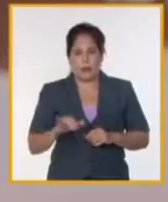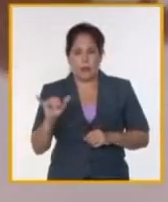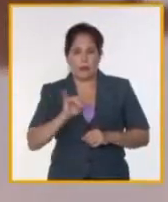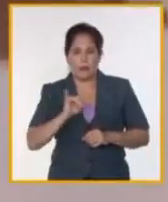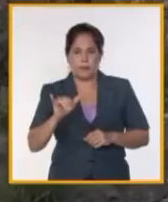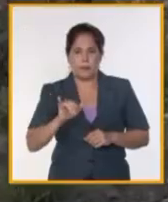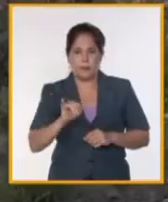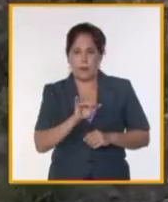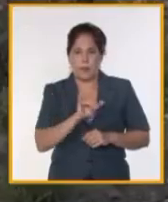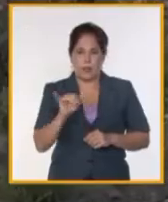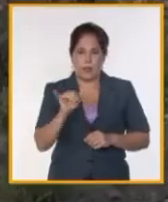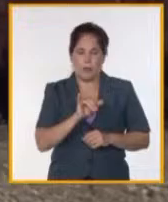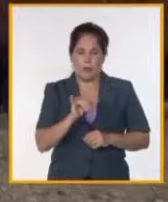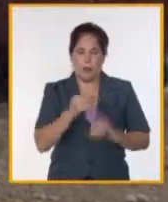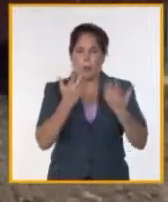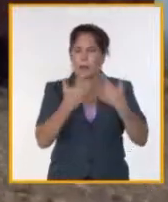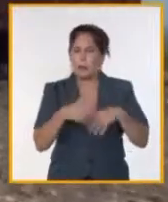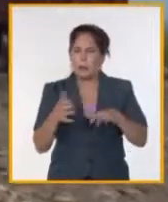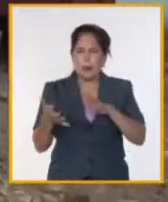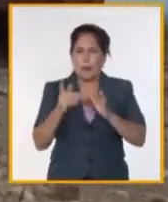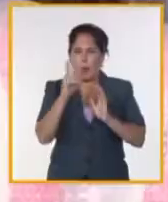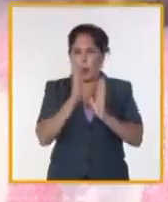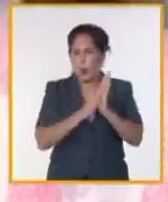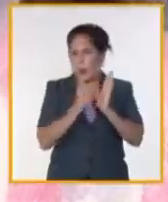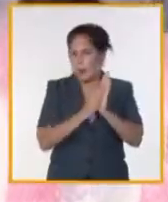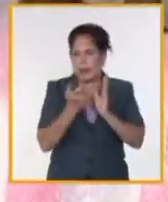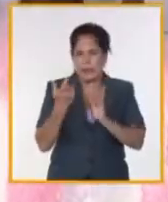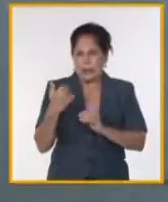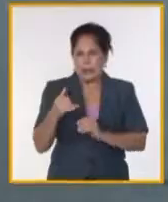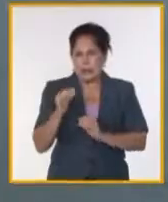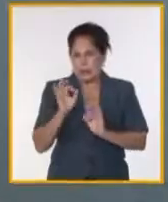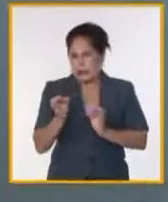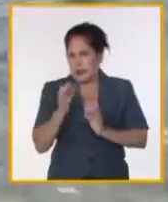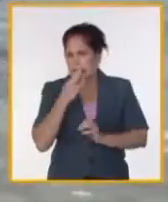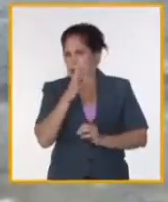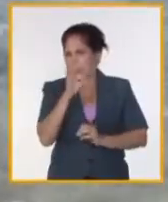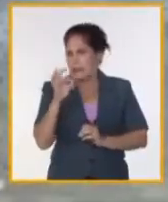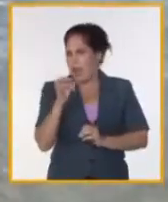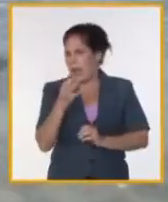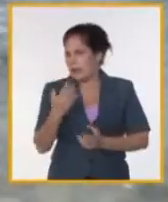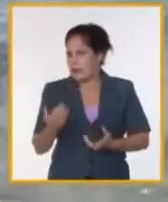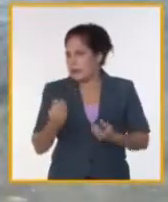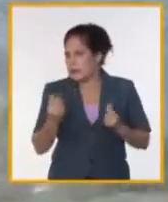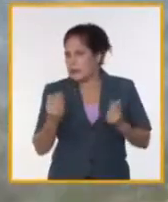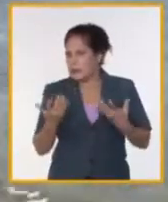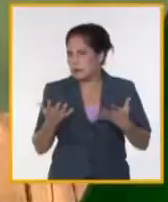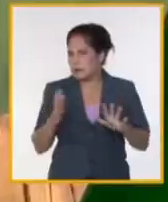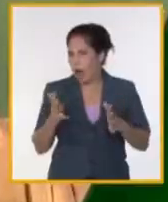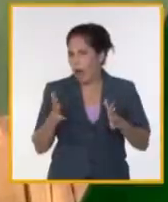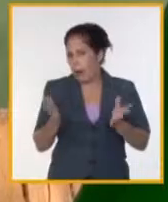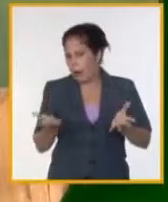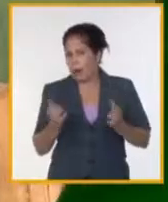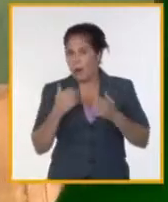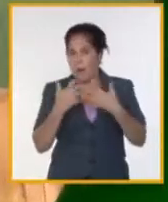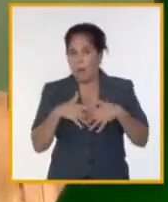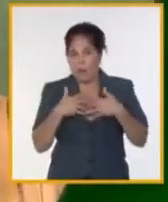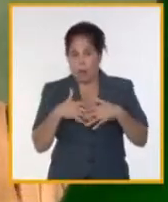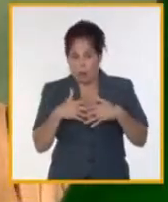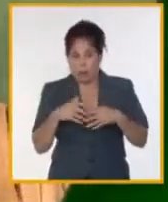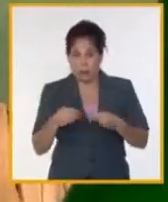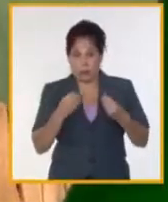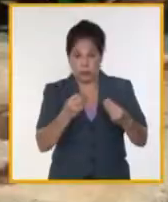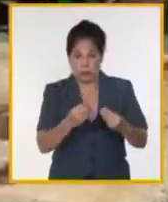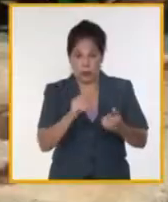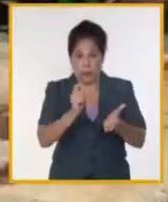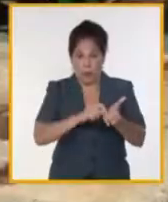Que estamos hablando de cuánta producción más o menos para un mes hace falta para llevar sal a los hogares del país. Bueno, la producción que se entrega a través de